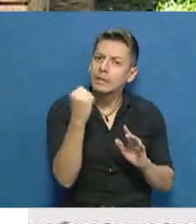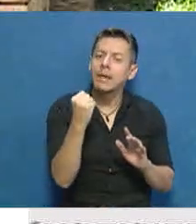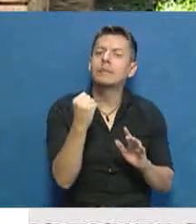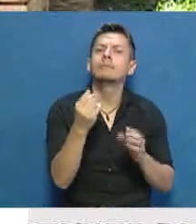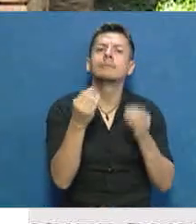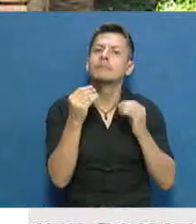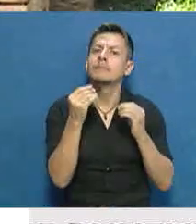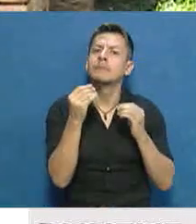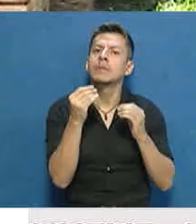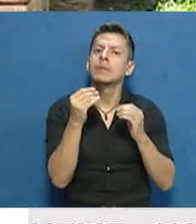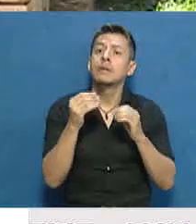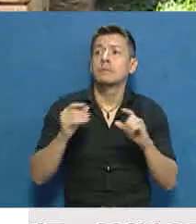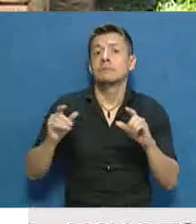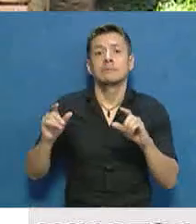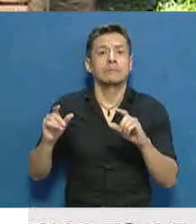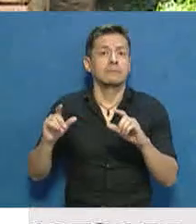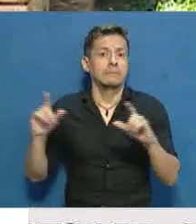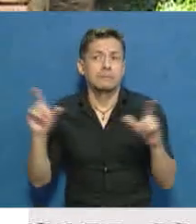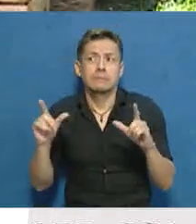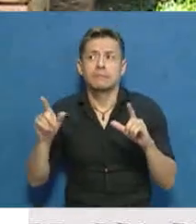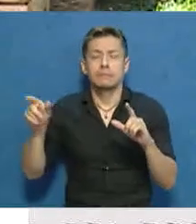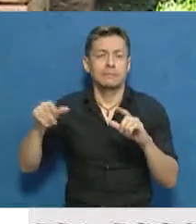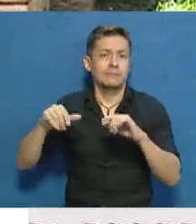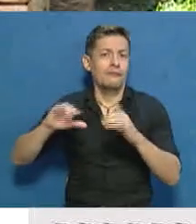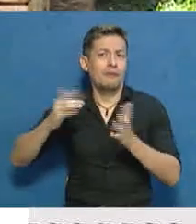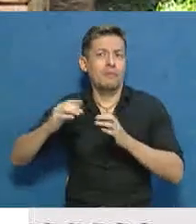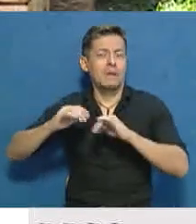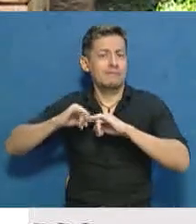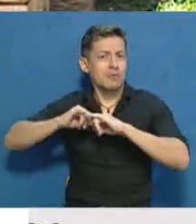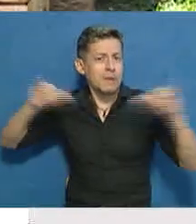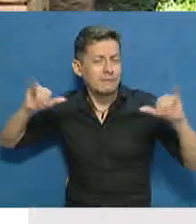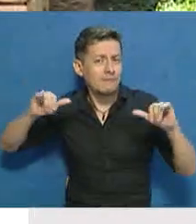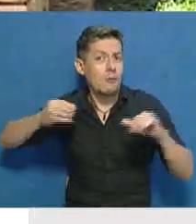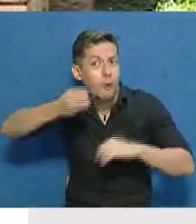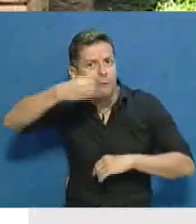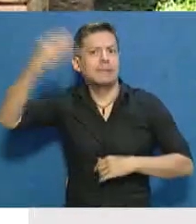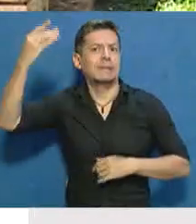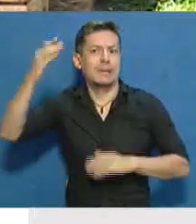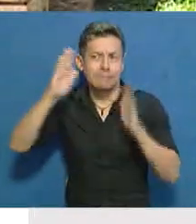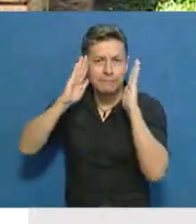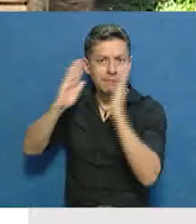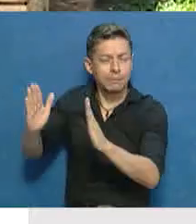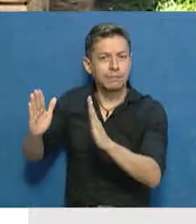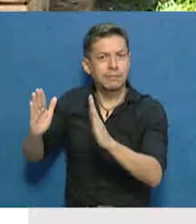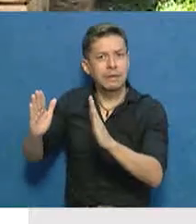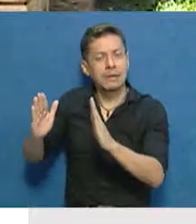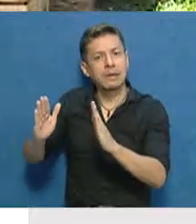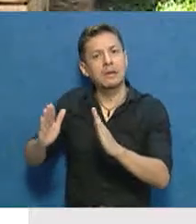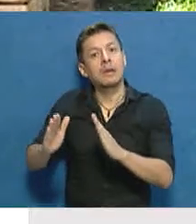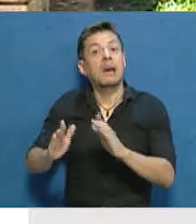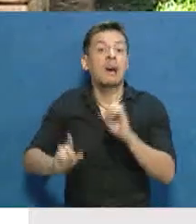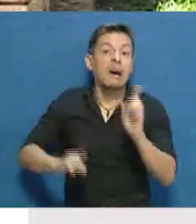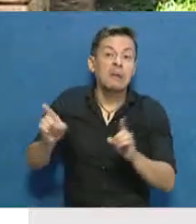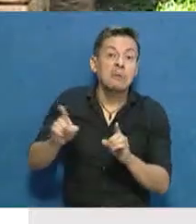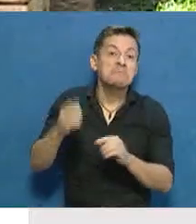afortunadamente hay que contar con los medios oficiales de comunicación, las vías institucionales, más allá de del descreimiento que